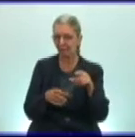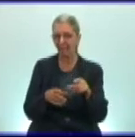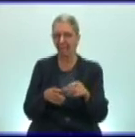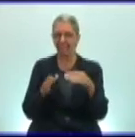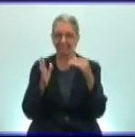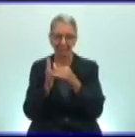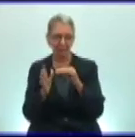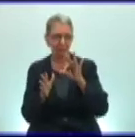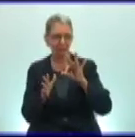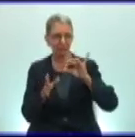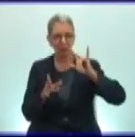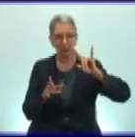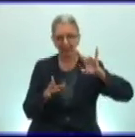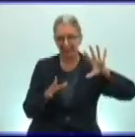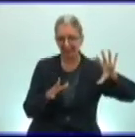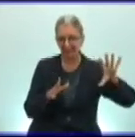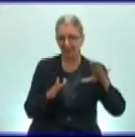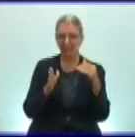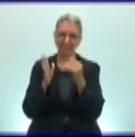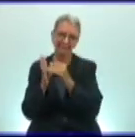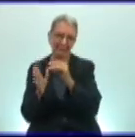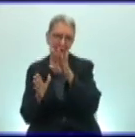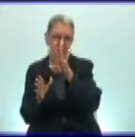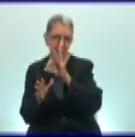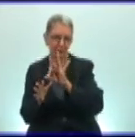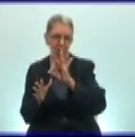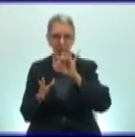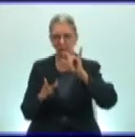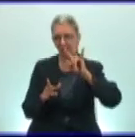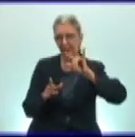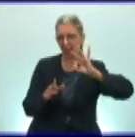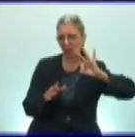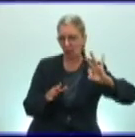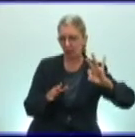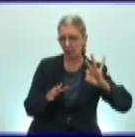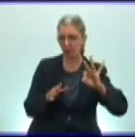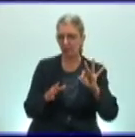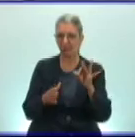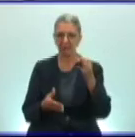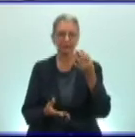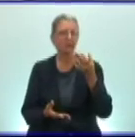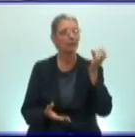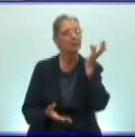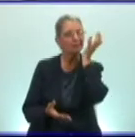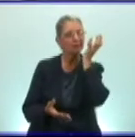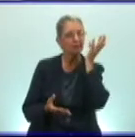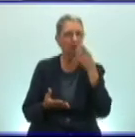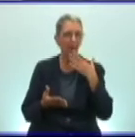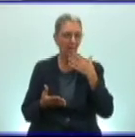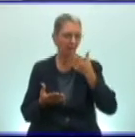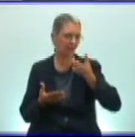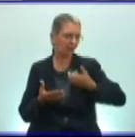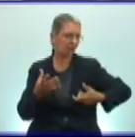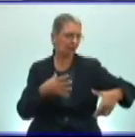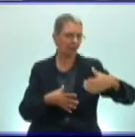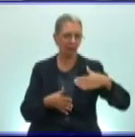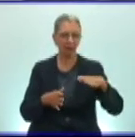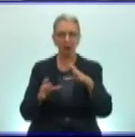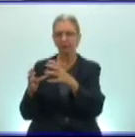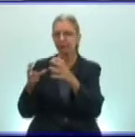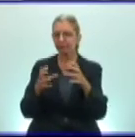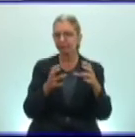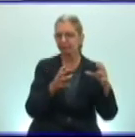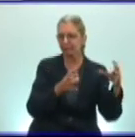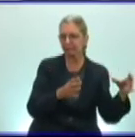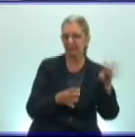y 1898 permitieron identificar los gases nobles y organizarlos. En los últimos pasos para llegar a la tabla